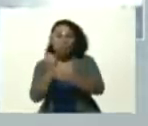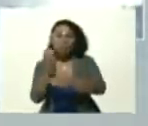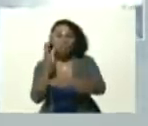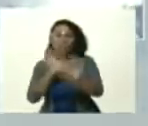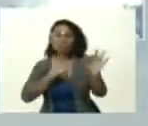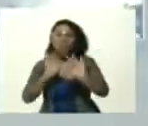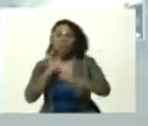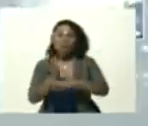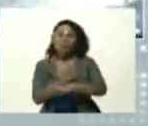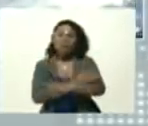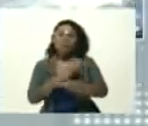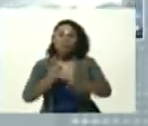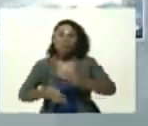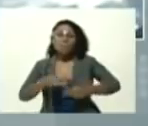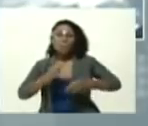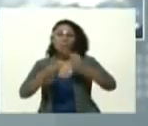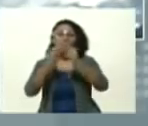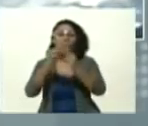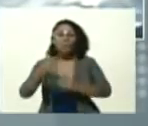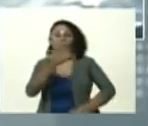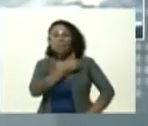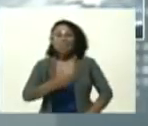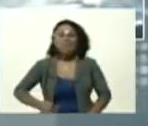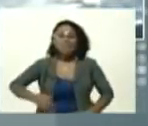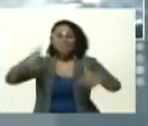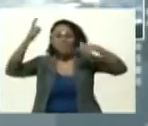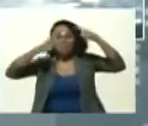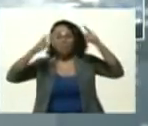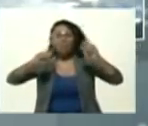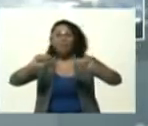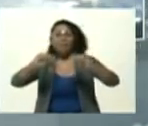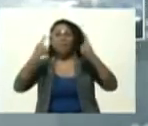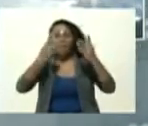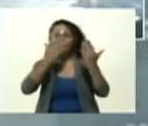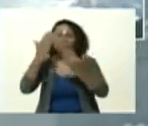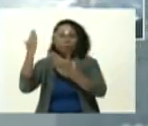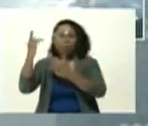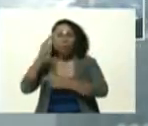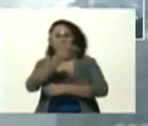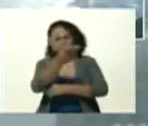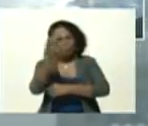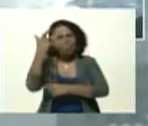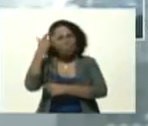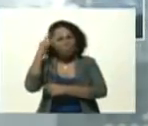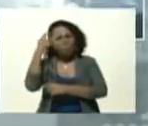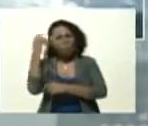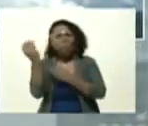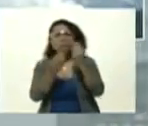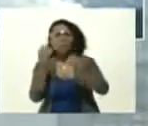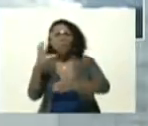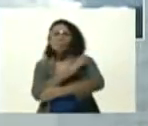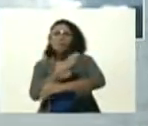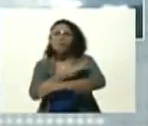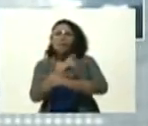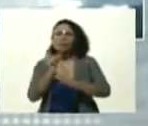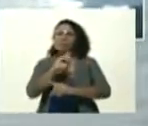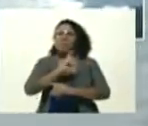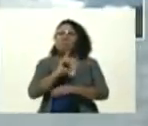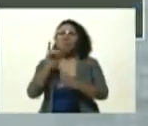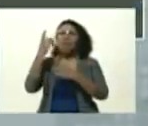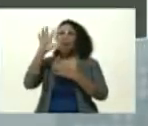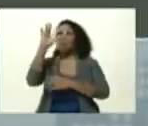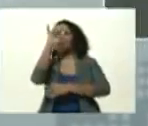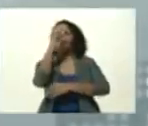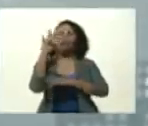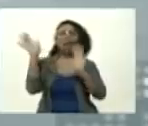preventivas construidas por el comandante Hugo Chávez en La Guaira. ¿Ustedes recuerdan cómo la oposición se opuso y se burlaba